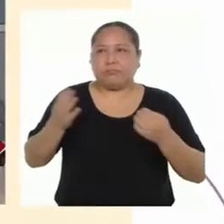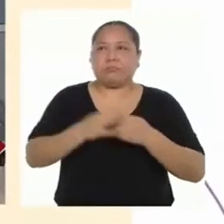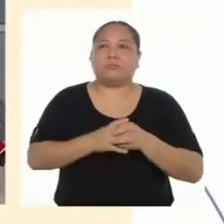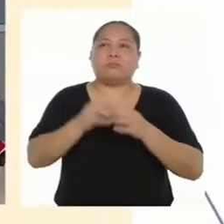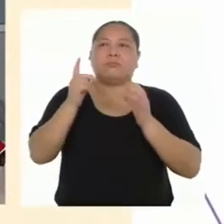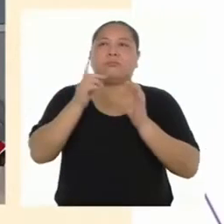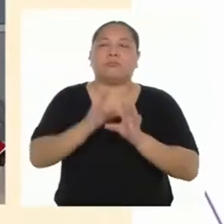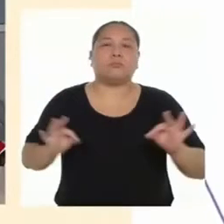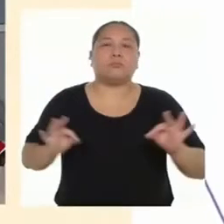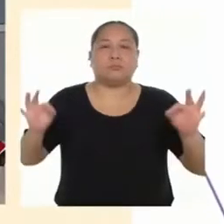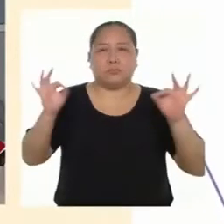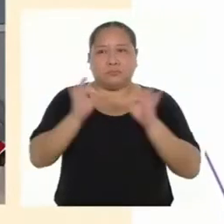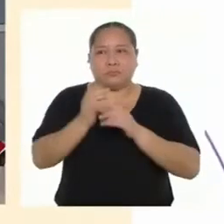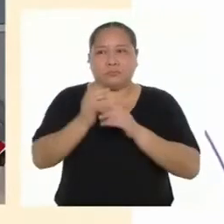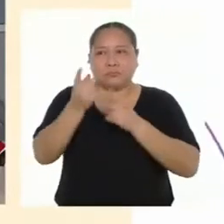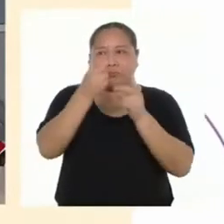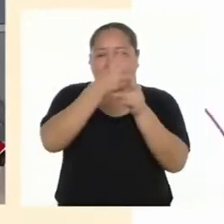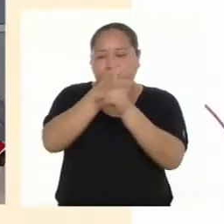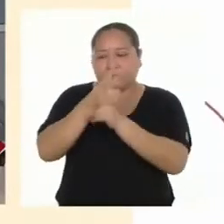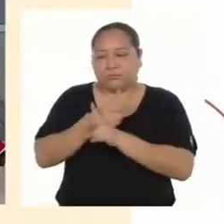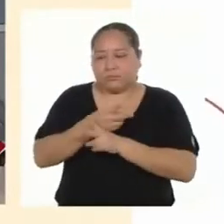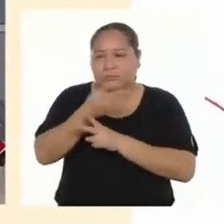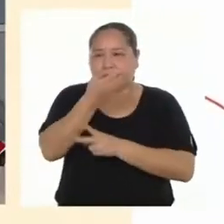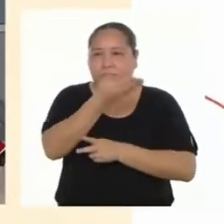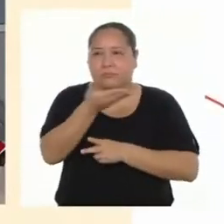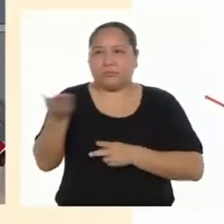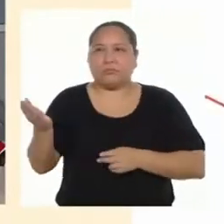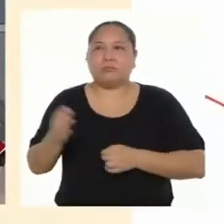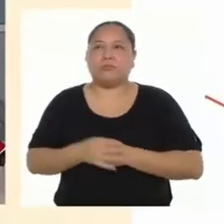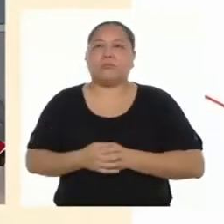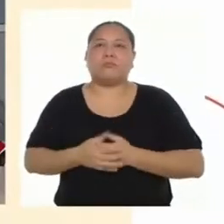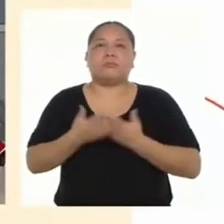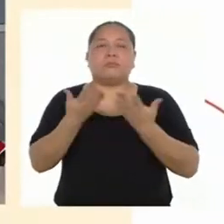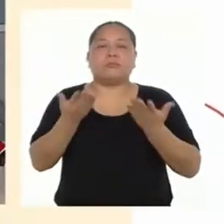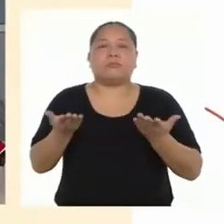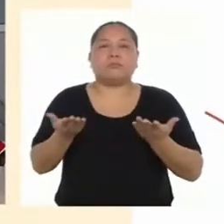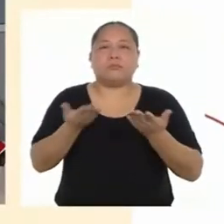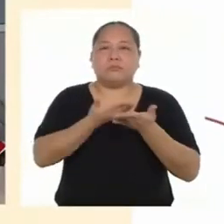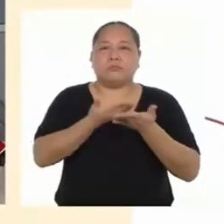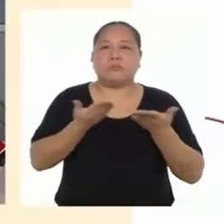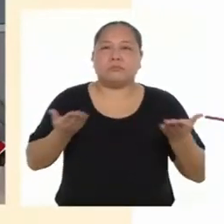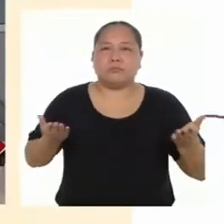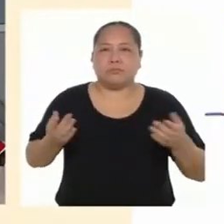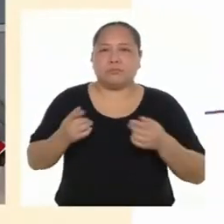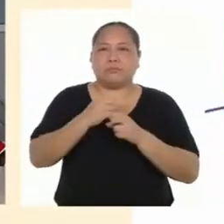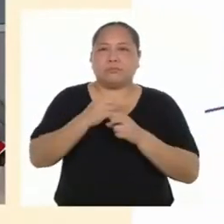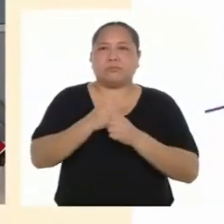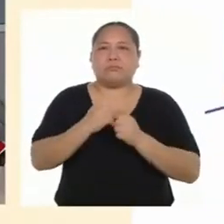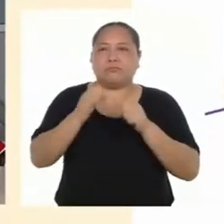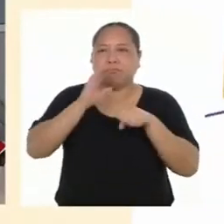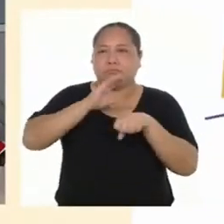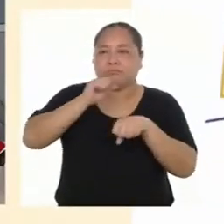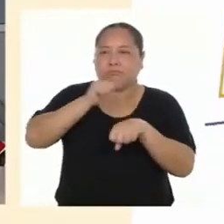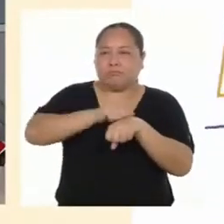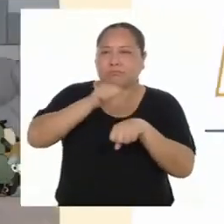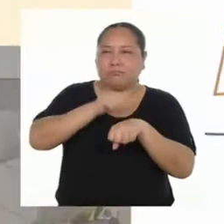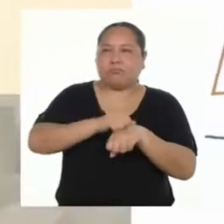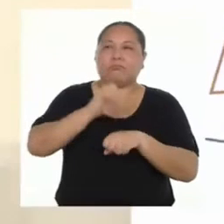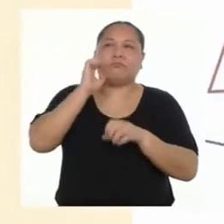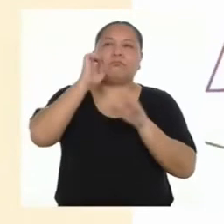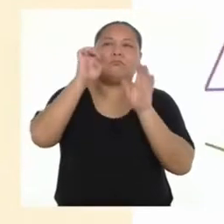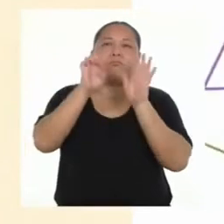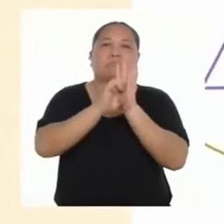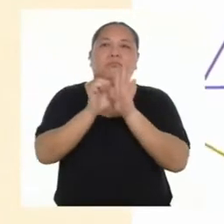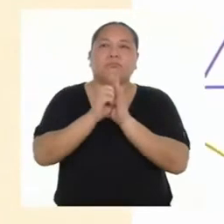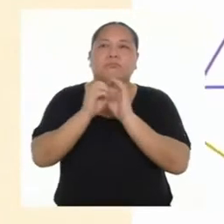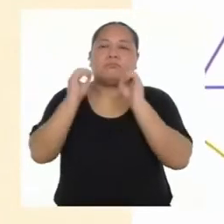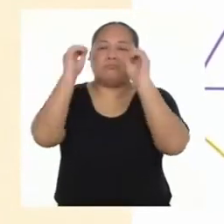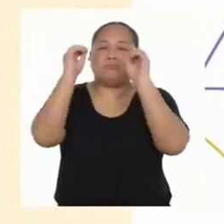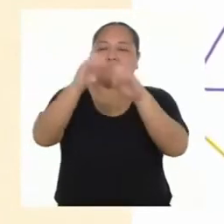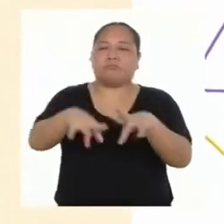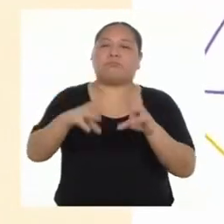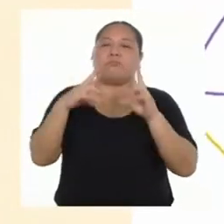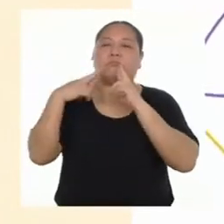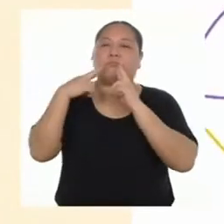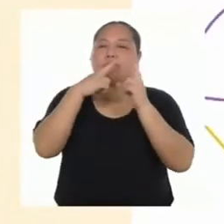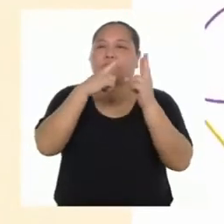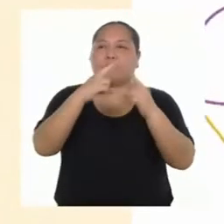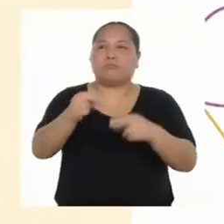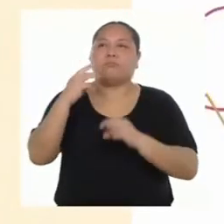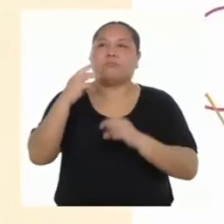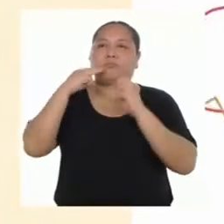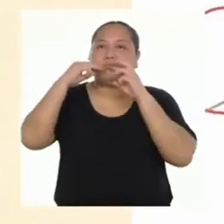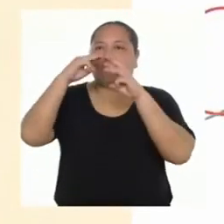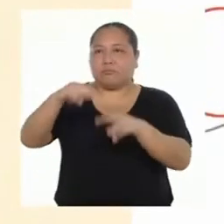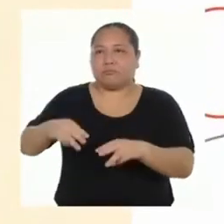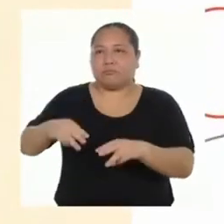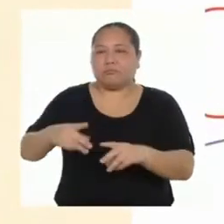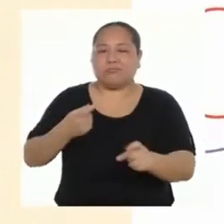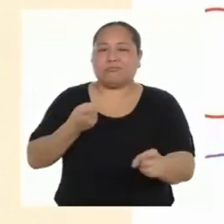Entonces, es importante el tratamiento que le demos a los residuos sólidos. Por ejemplo, si se tira la basura al río o al mar, se